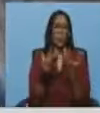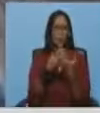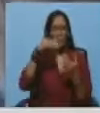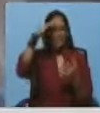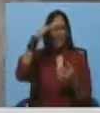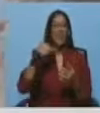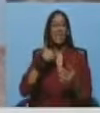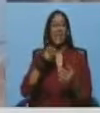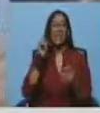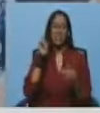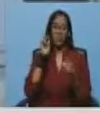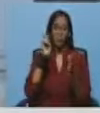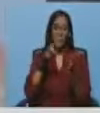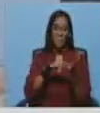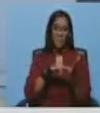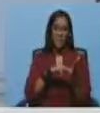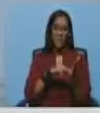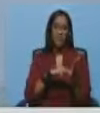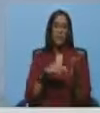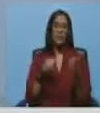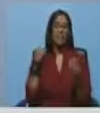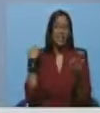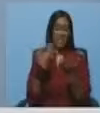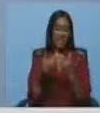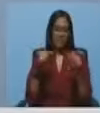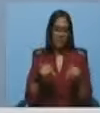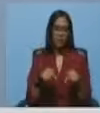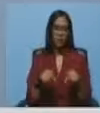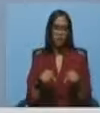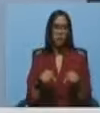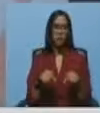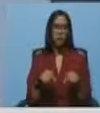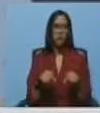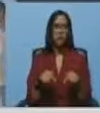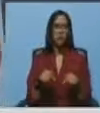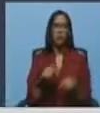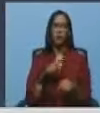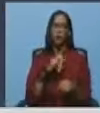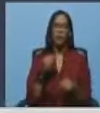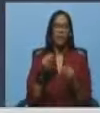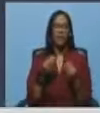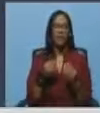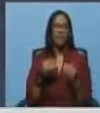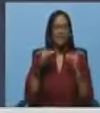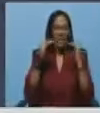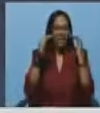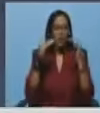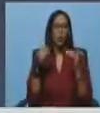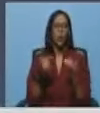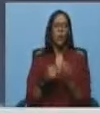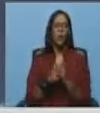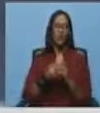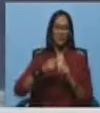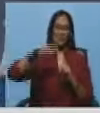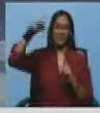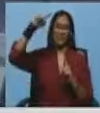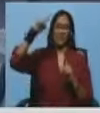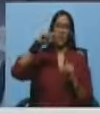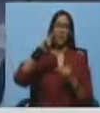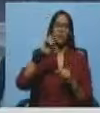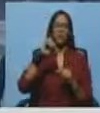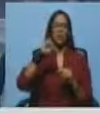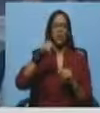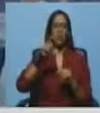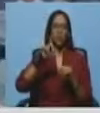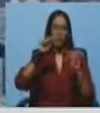existido desde ese ataque a Estonia para acá, no fue tan alto como el pico del 30 de julio que hubo aquí en